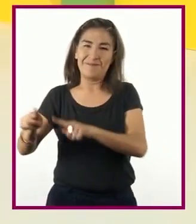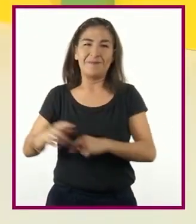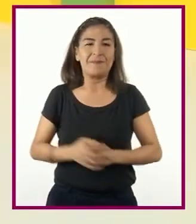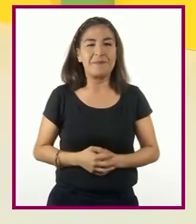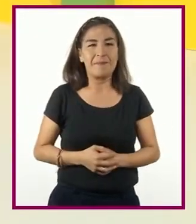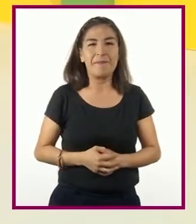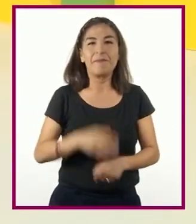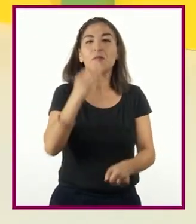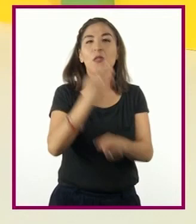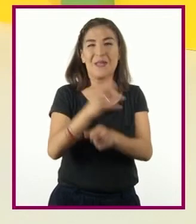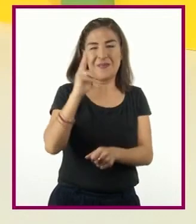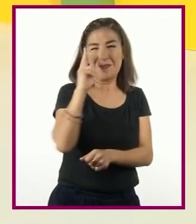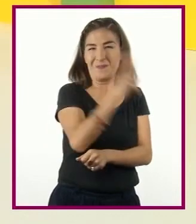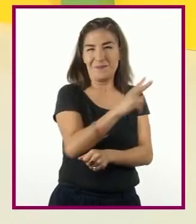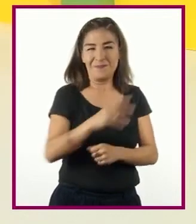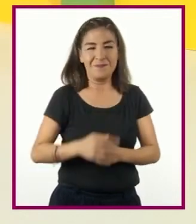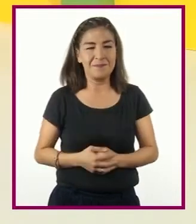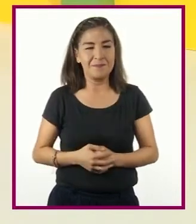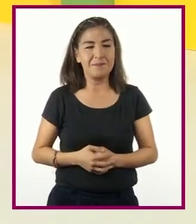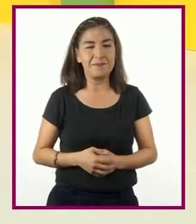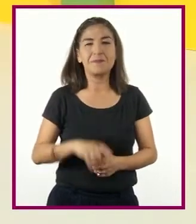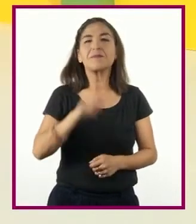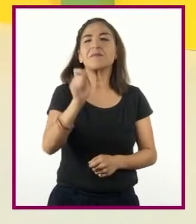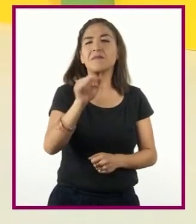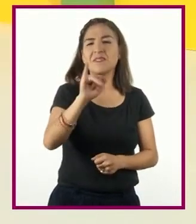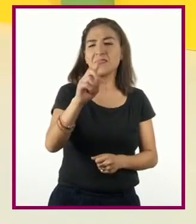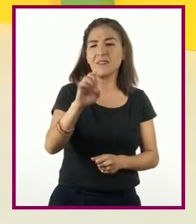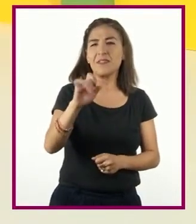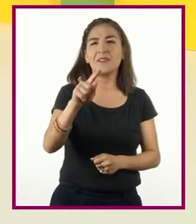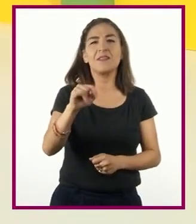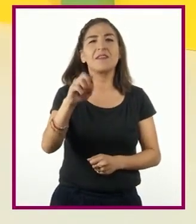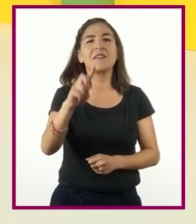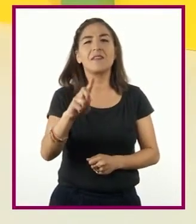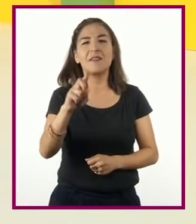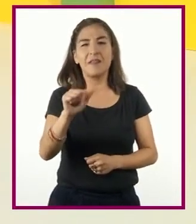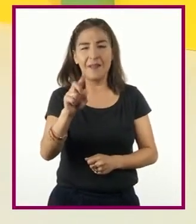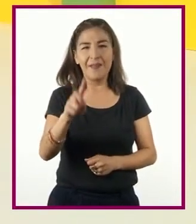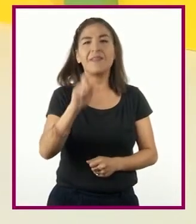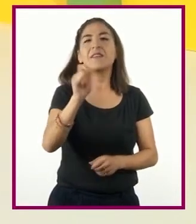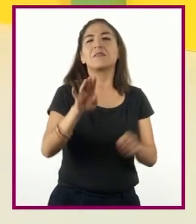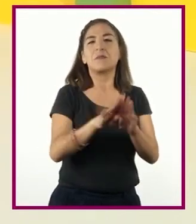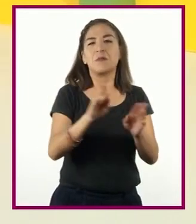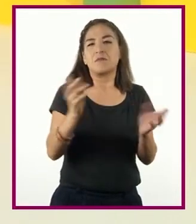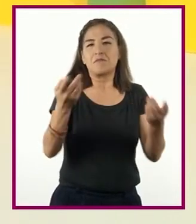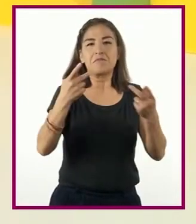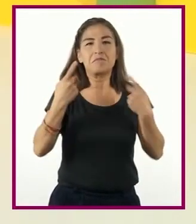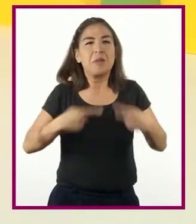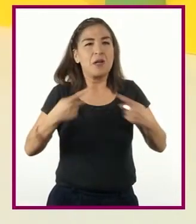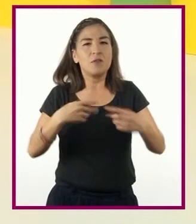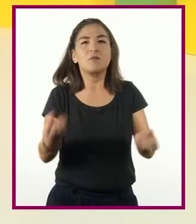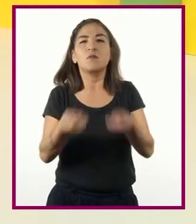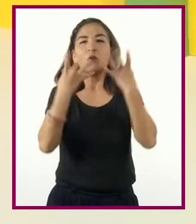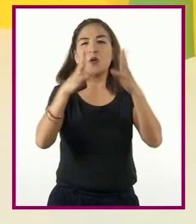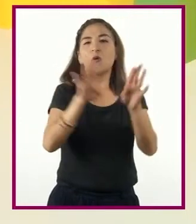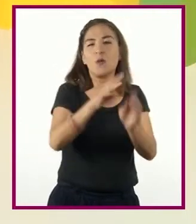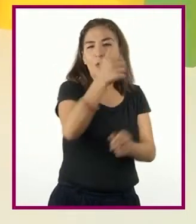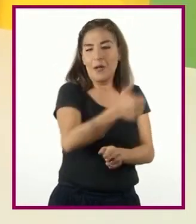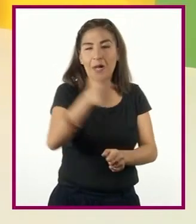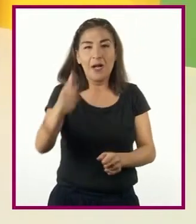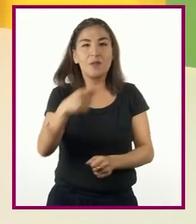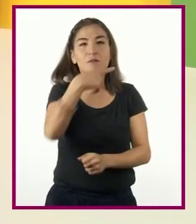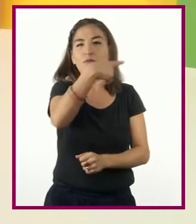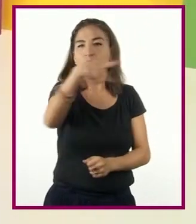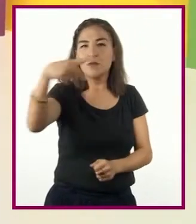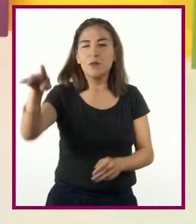Como vieron y escucharon, la identidad la construimos de manera individual a partir de los rasgos que cada una y cada